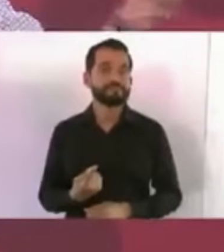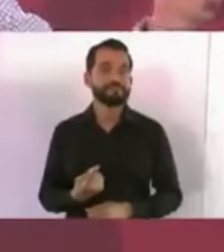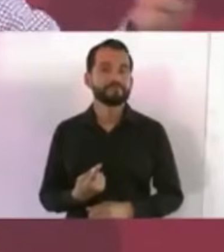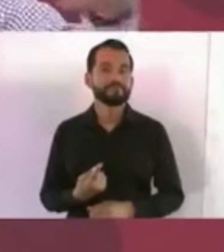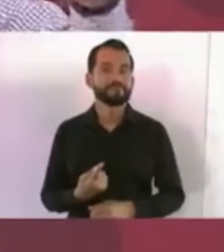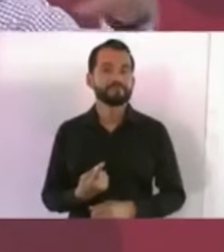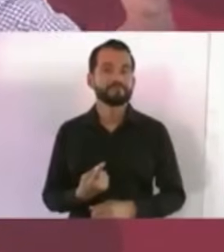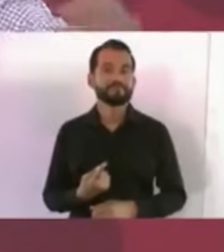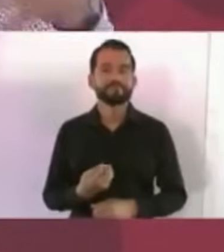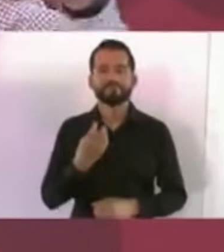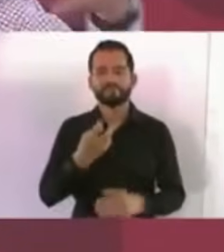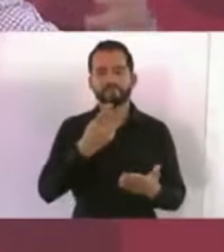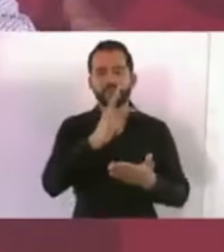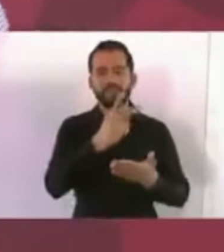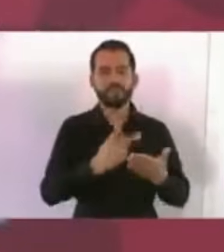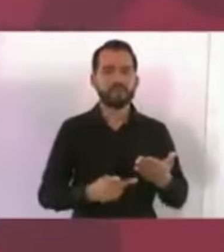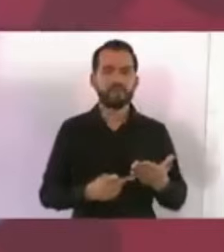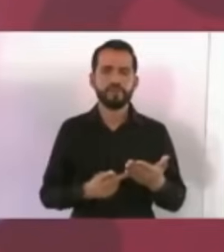son programas